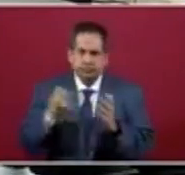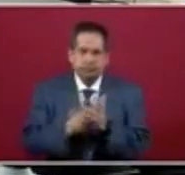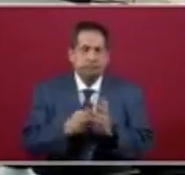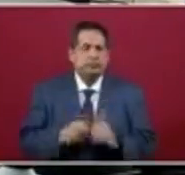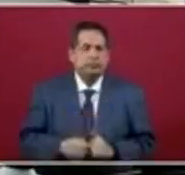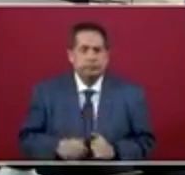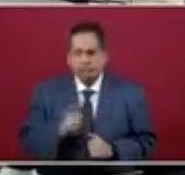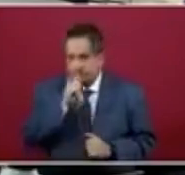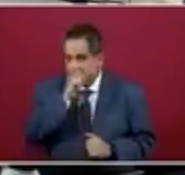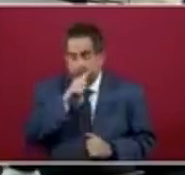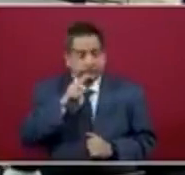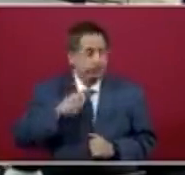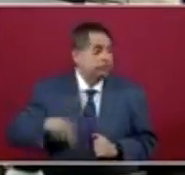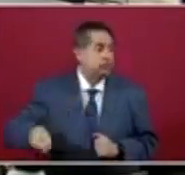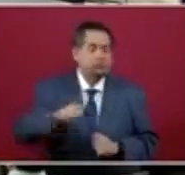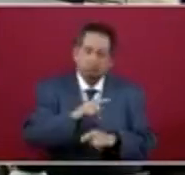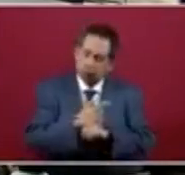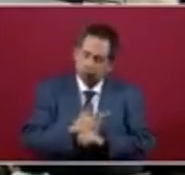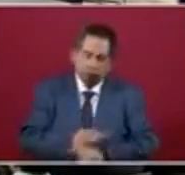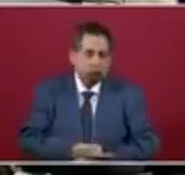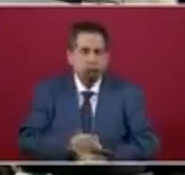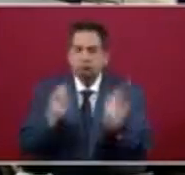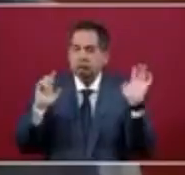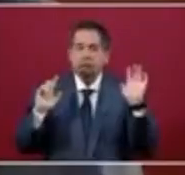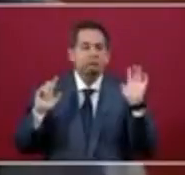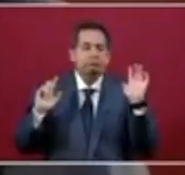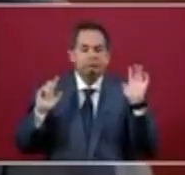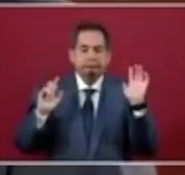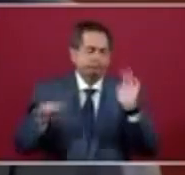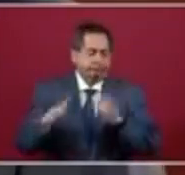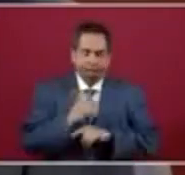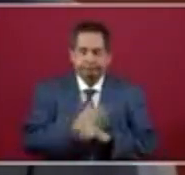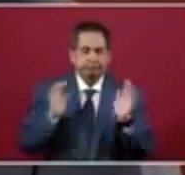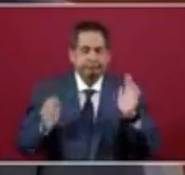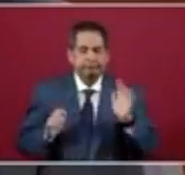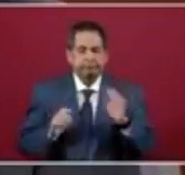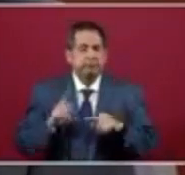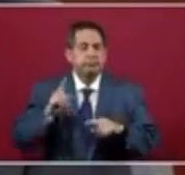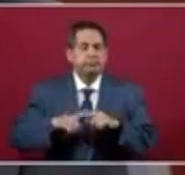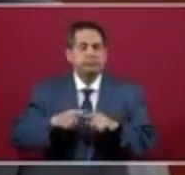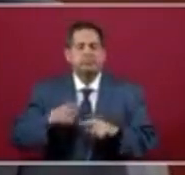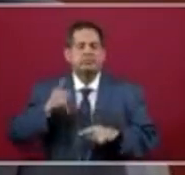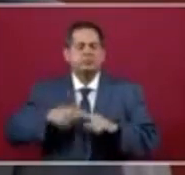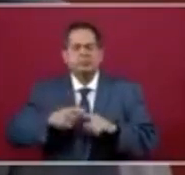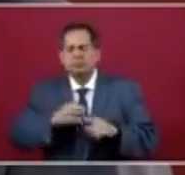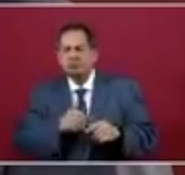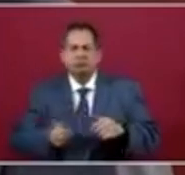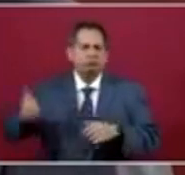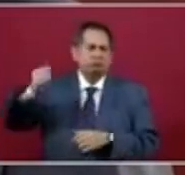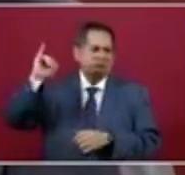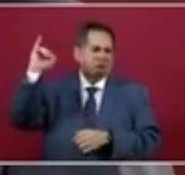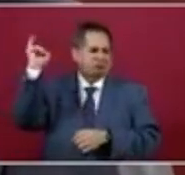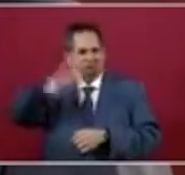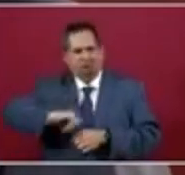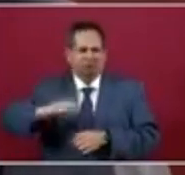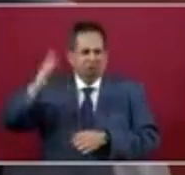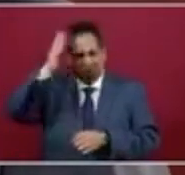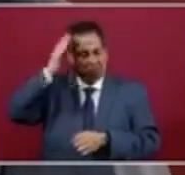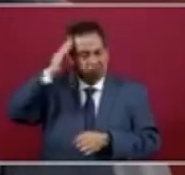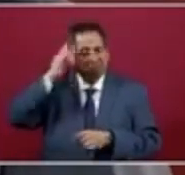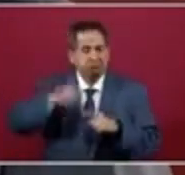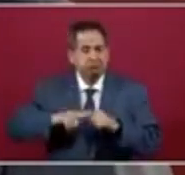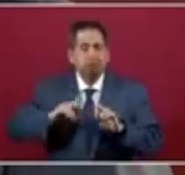por las libertades de todos los ciudadanos. El único amo del gobierno es el pueblo de